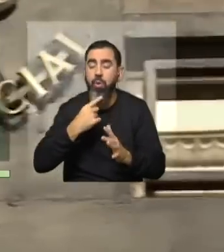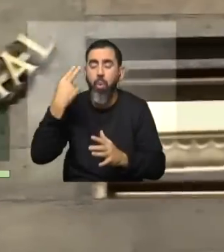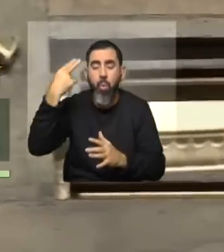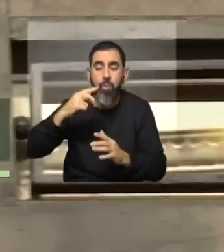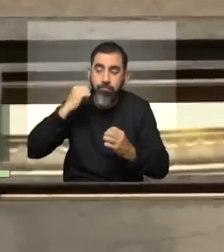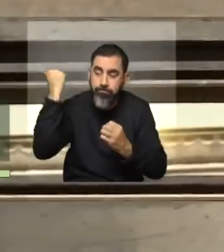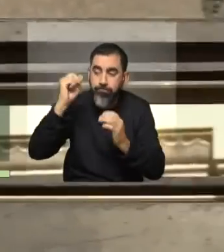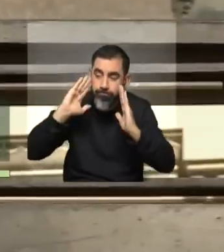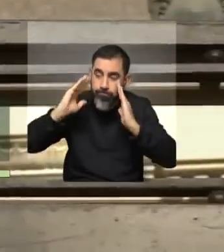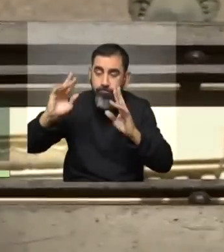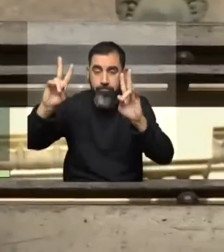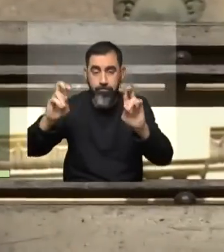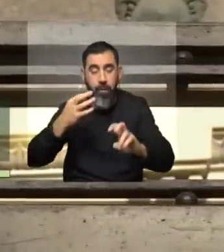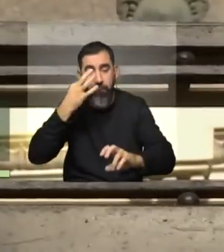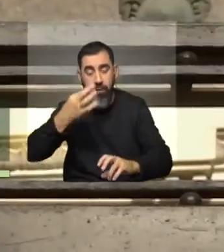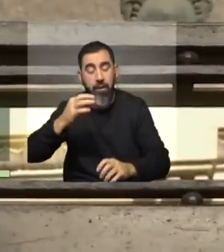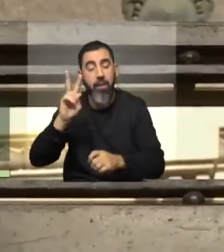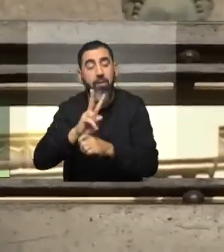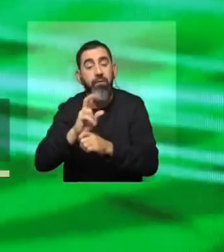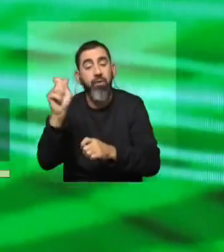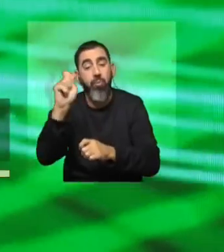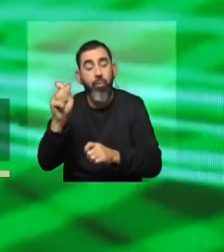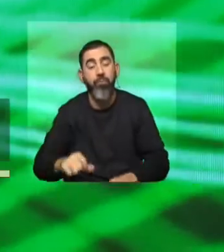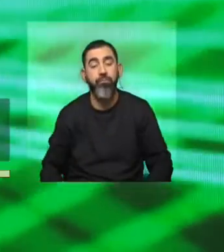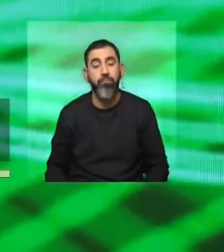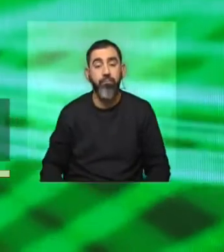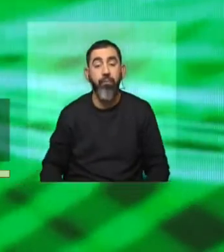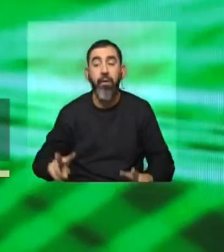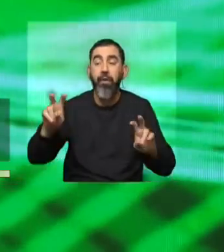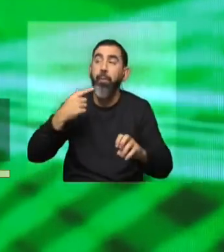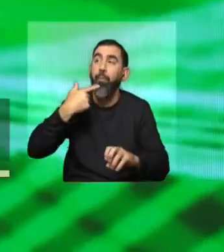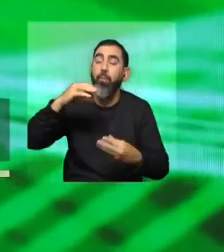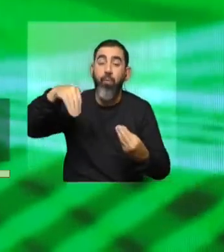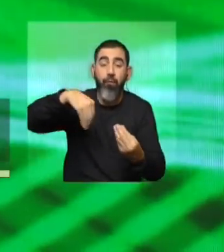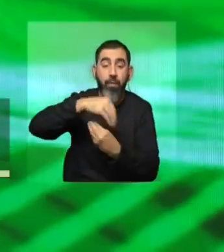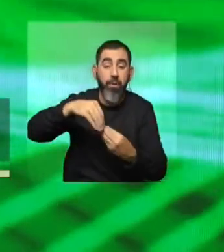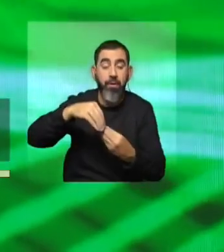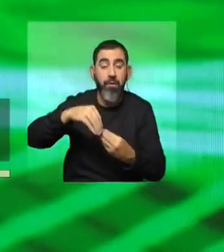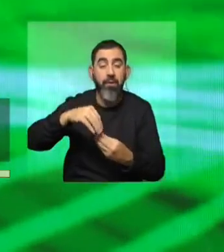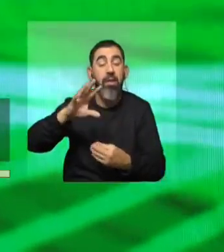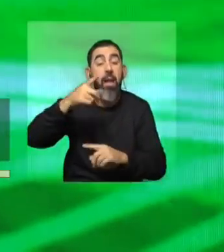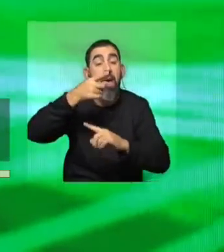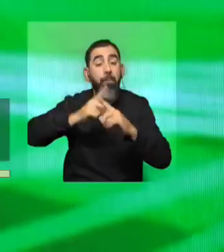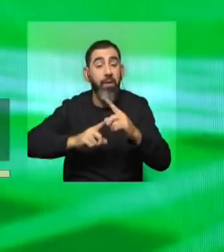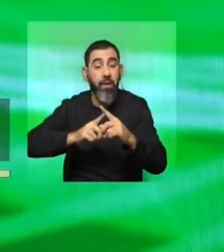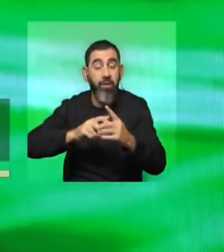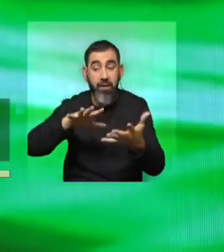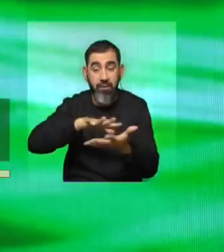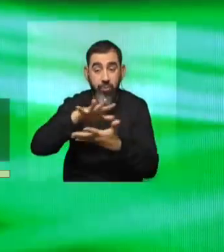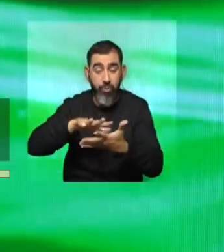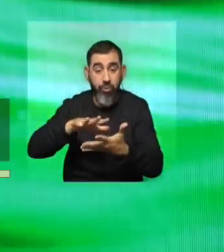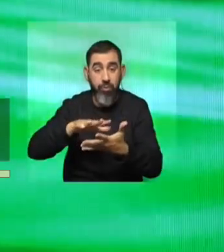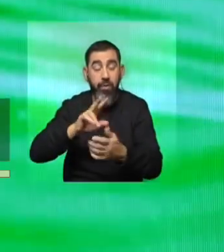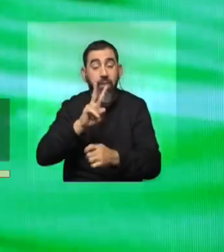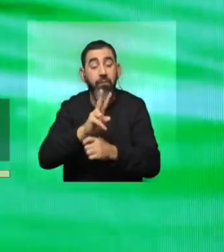la importancia que amerita la defensoría pública. En familia, próximo a la mitad de los casos son llevados